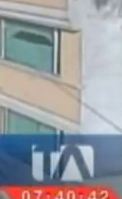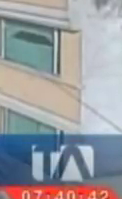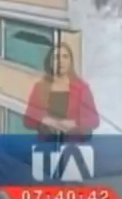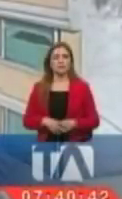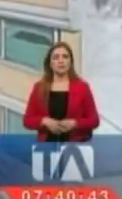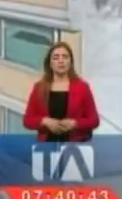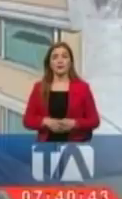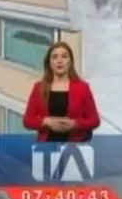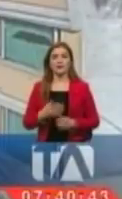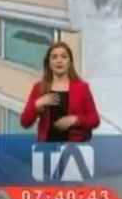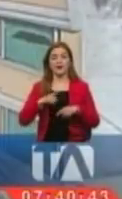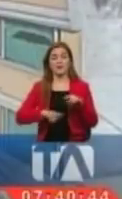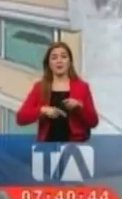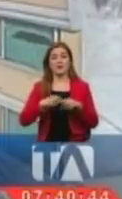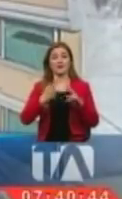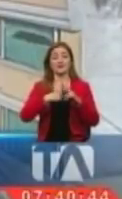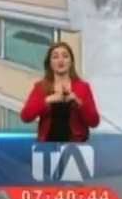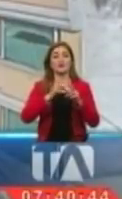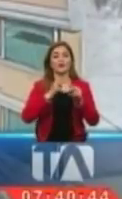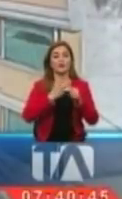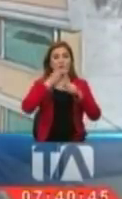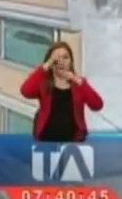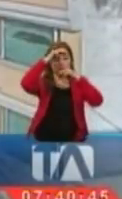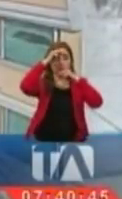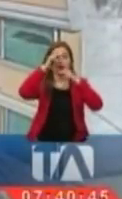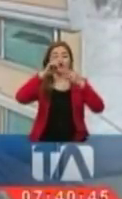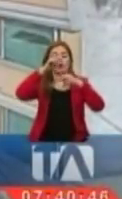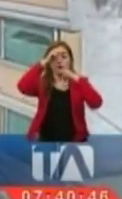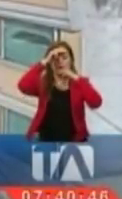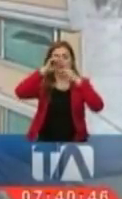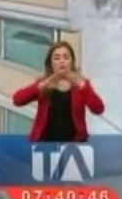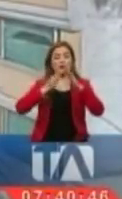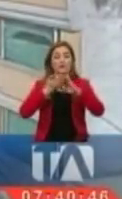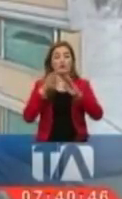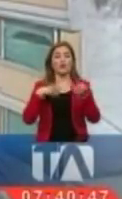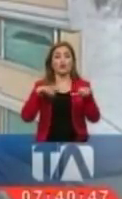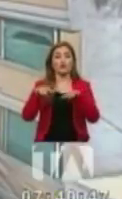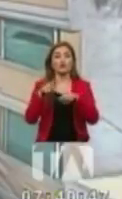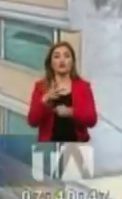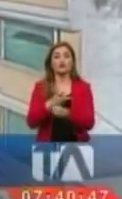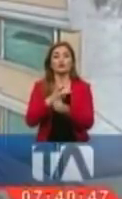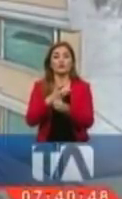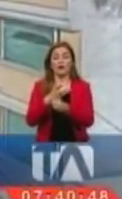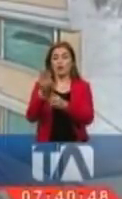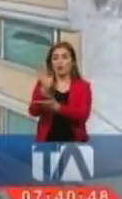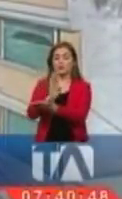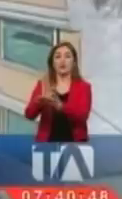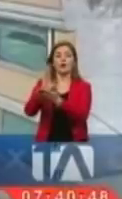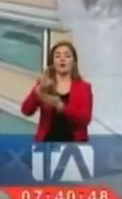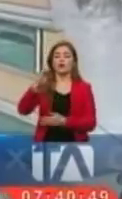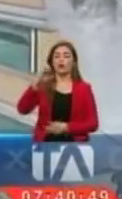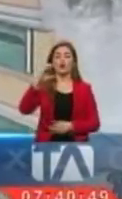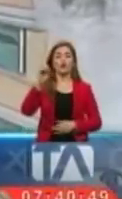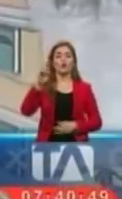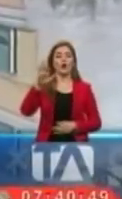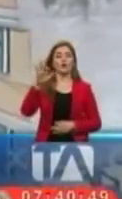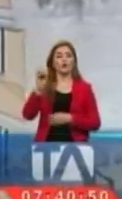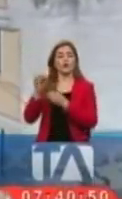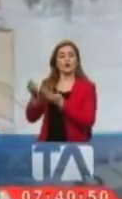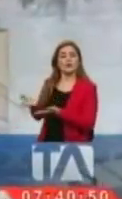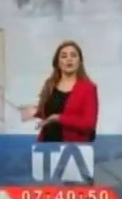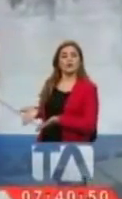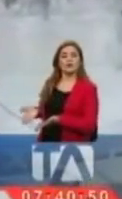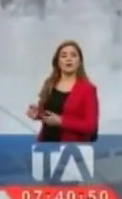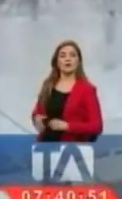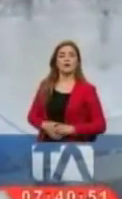qué tal amigos iniciamos la segunda emisión del noticiero de la comunidad con una toma desde el sector de la ecuatoriana ubicado al suroeste de quitó